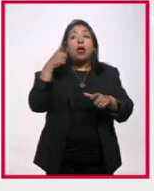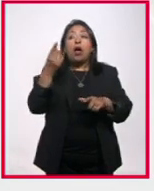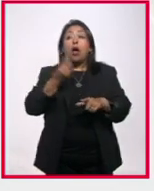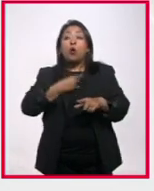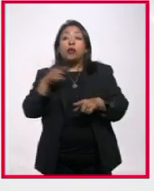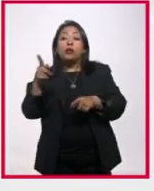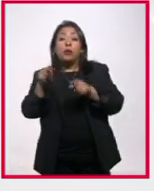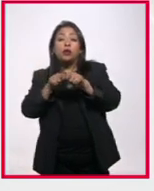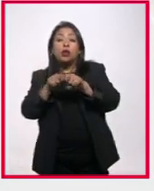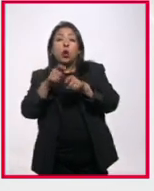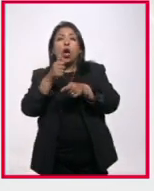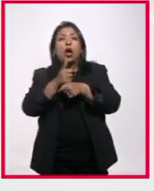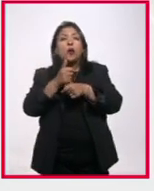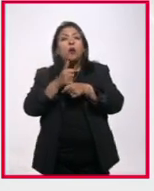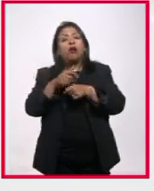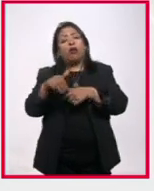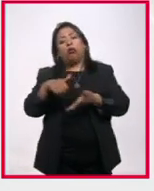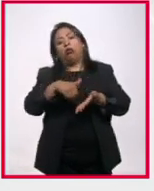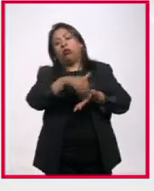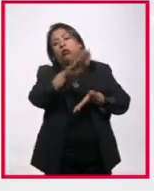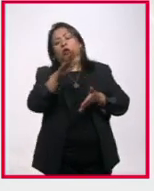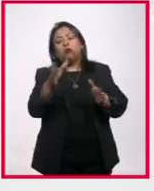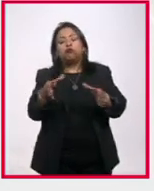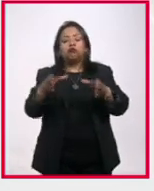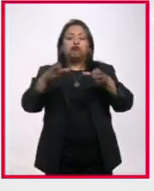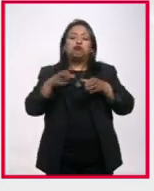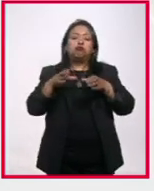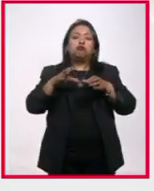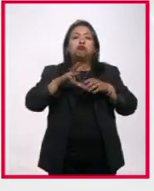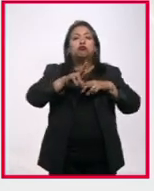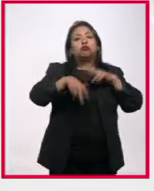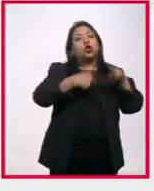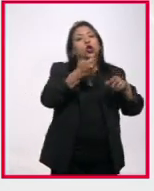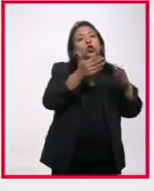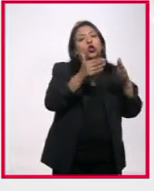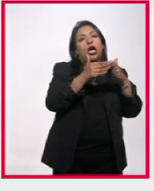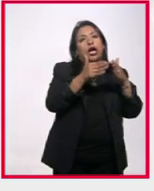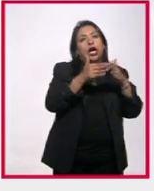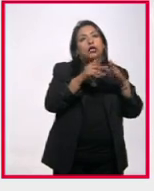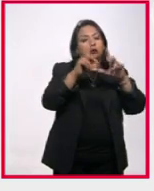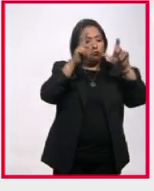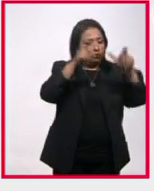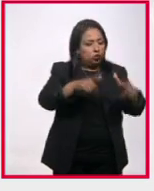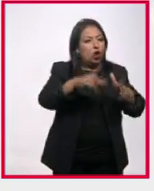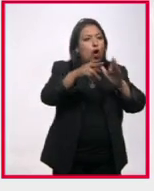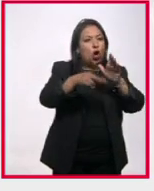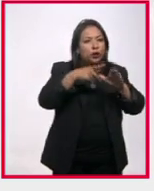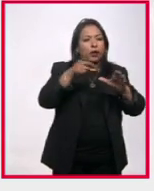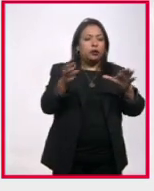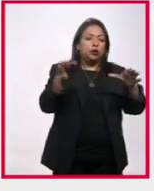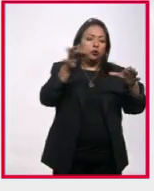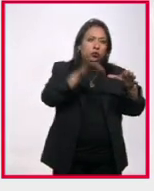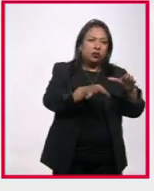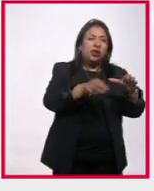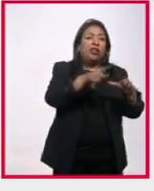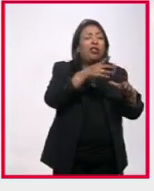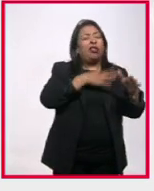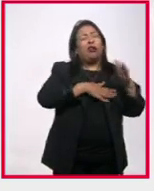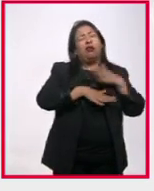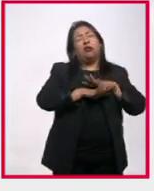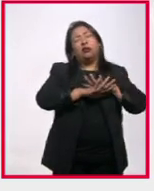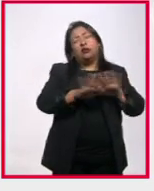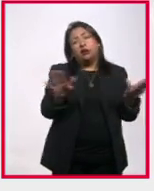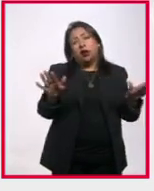mis abuelos, lo que fuera, y bueno, ya, vete. Entonces agarraba yo mis discos y me iba para la otra casa a poner los discos, y hasta que también se cansaban de ese lado.